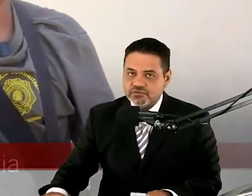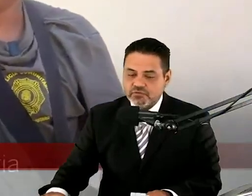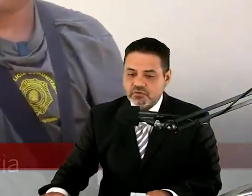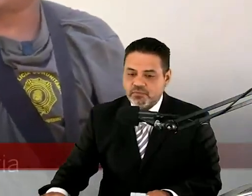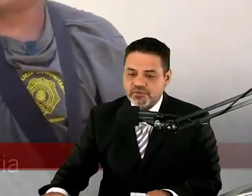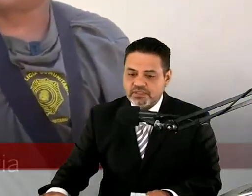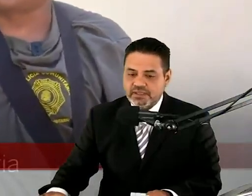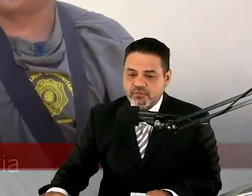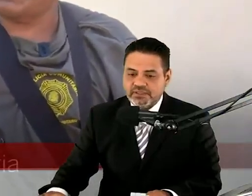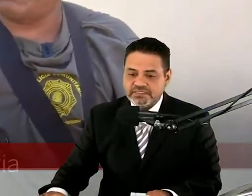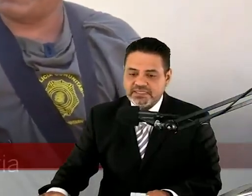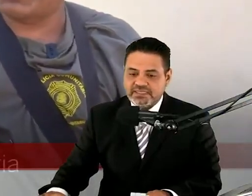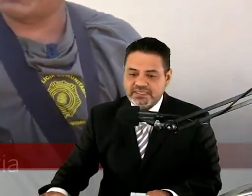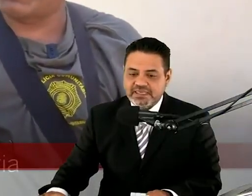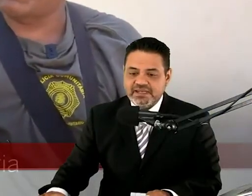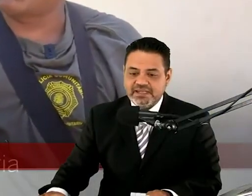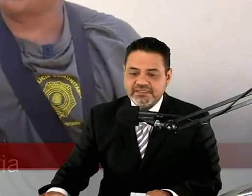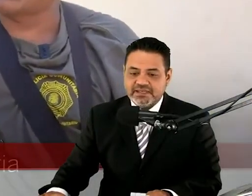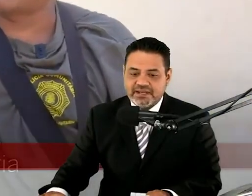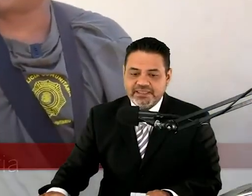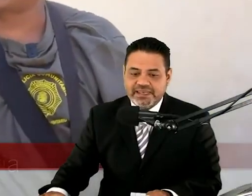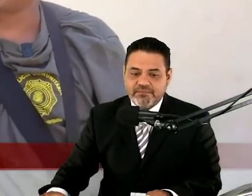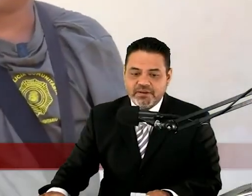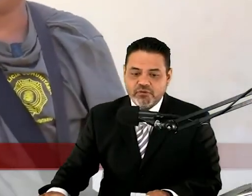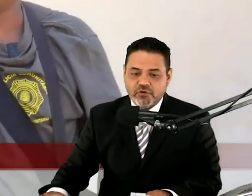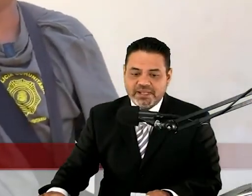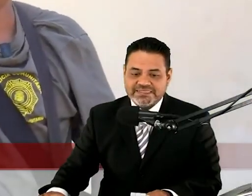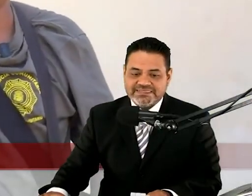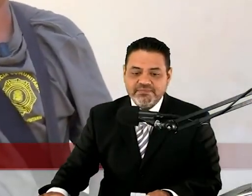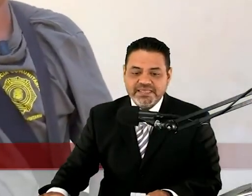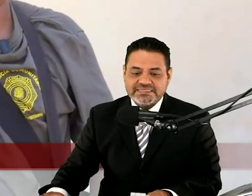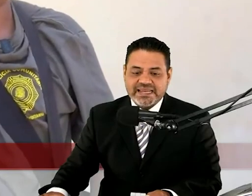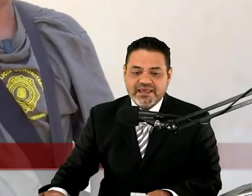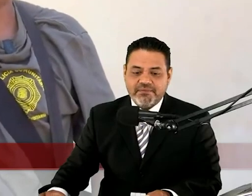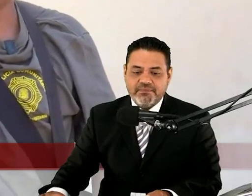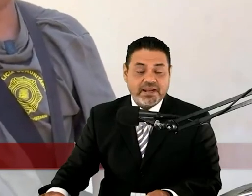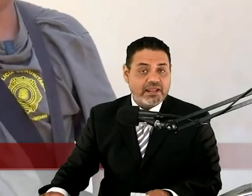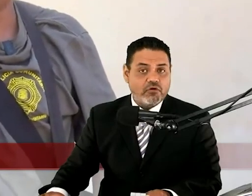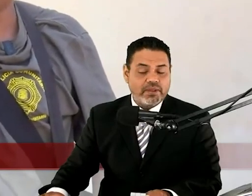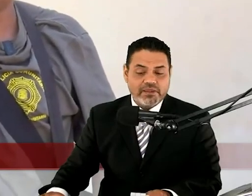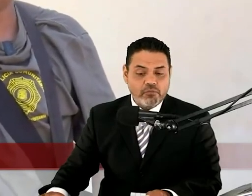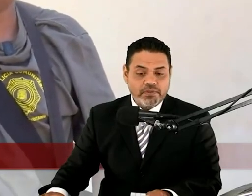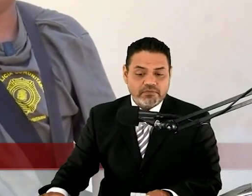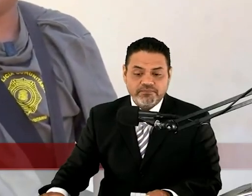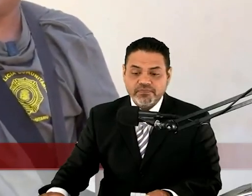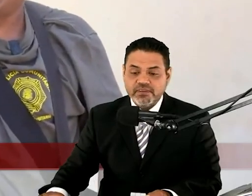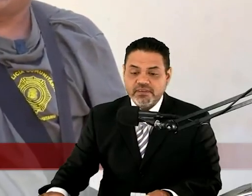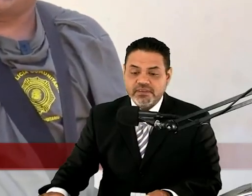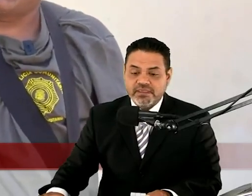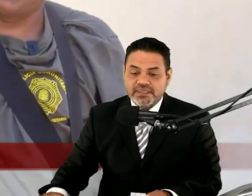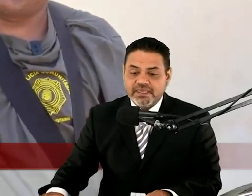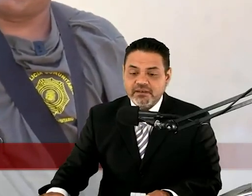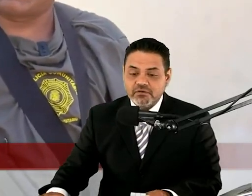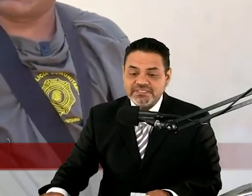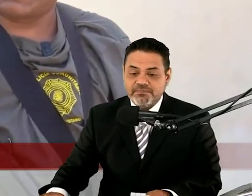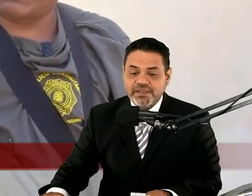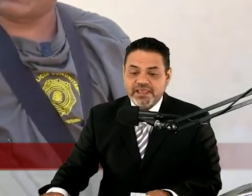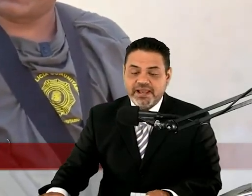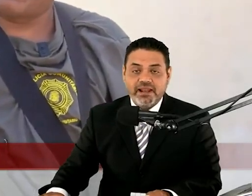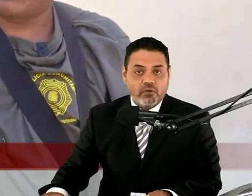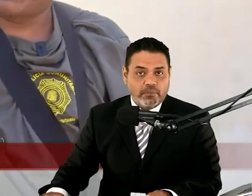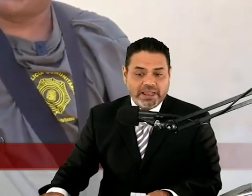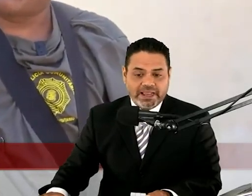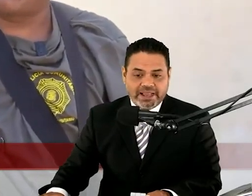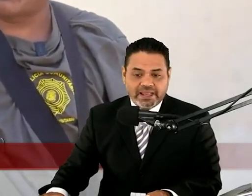zarcillos un grupo de delincuentes quieren la tierra y la mano de obra semiesclava para la goma de opio quien no se